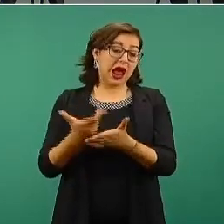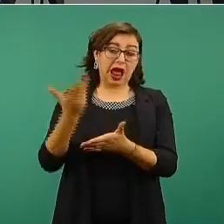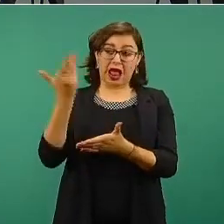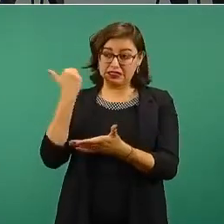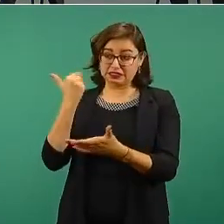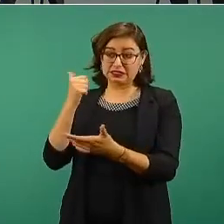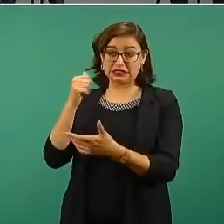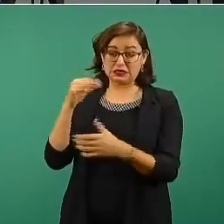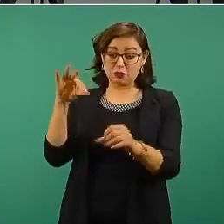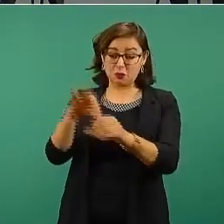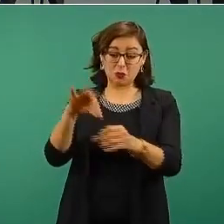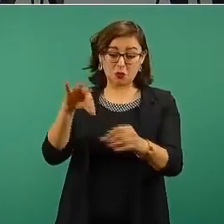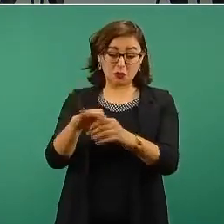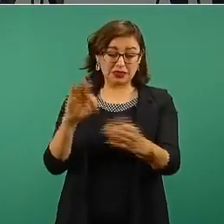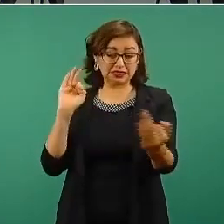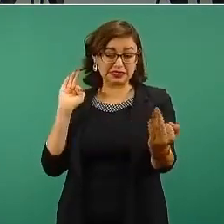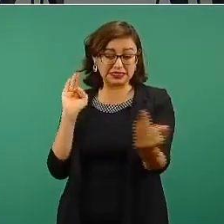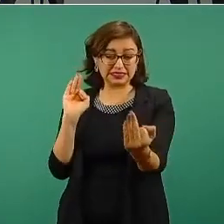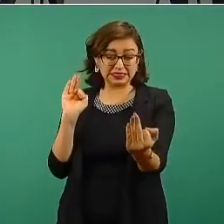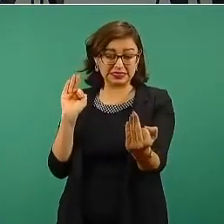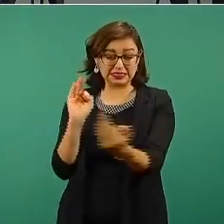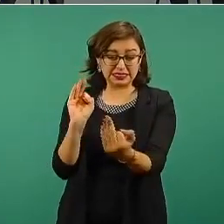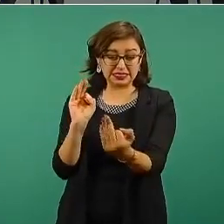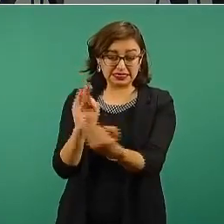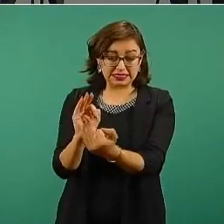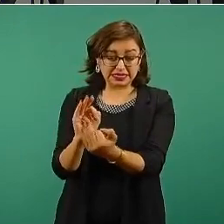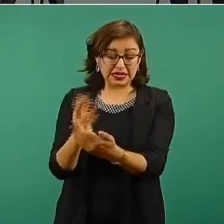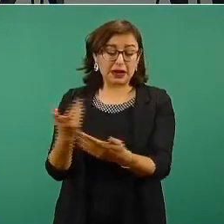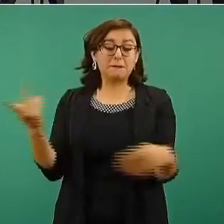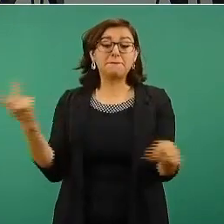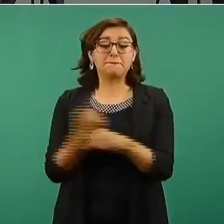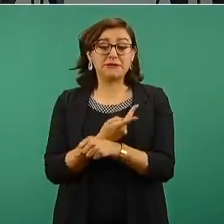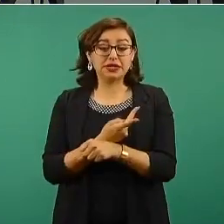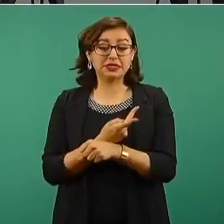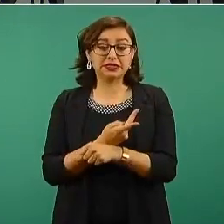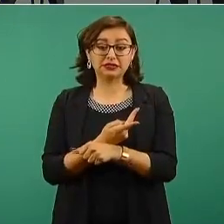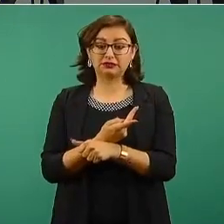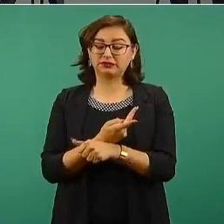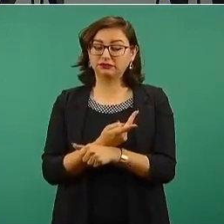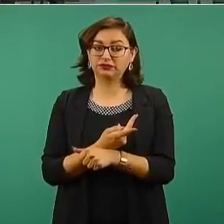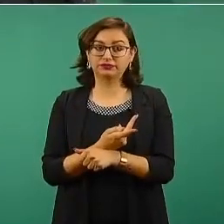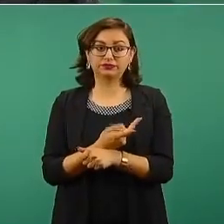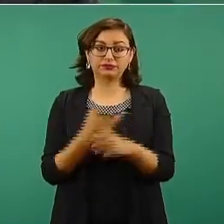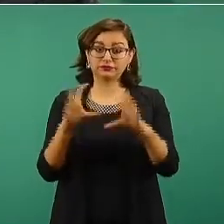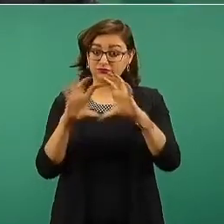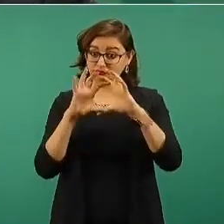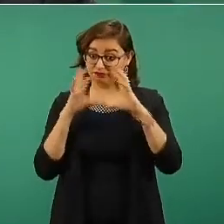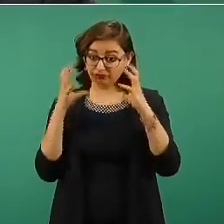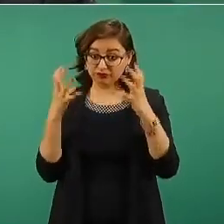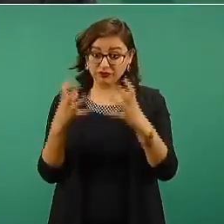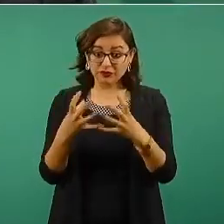sí, pululaban, sí, por todo el mundo